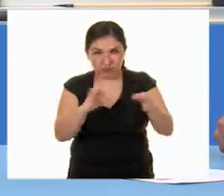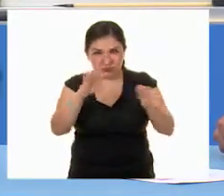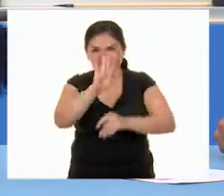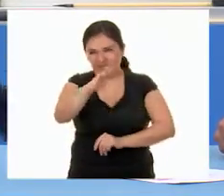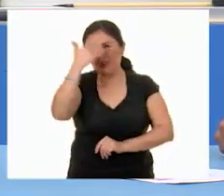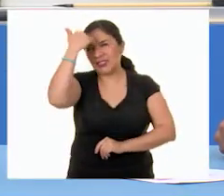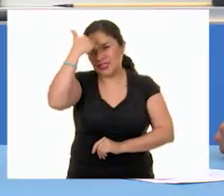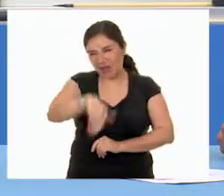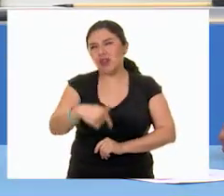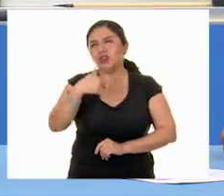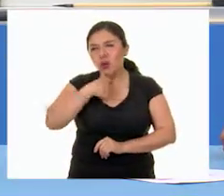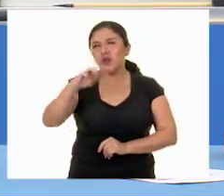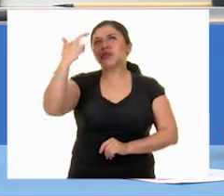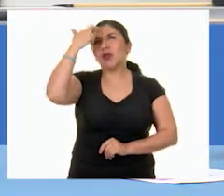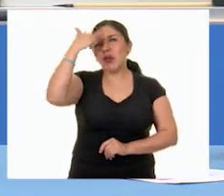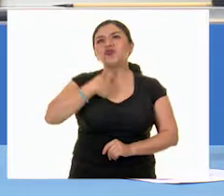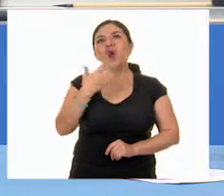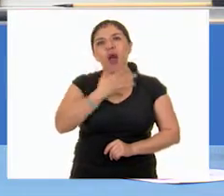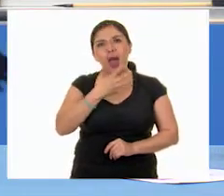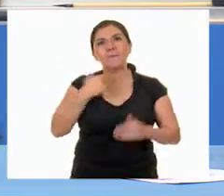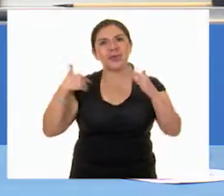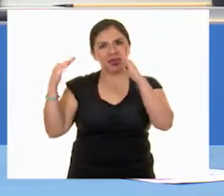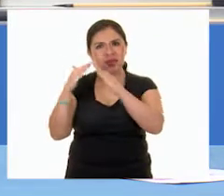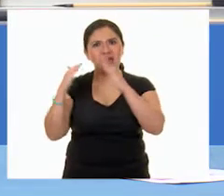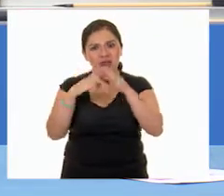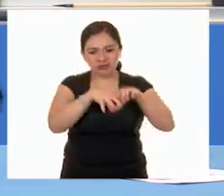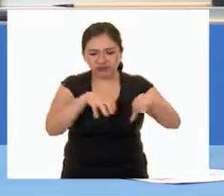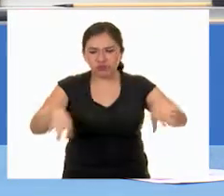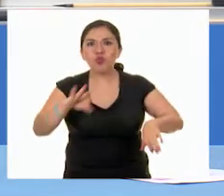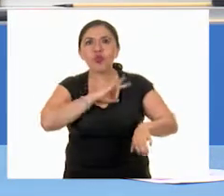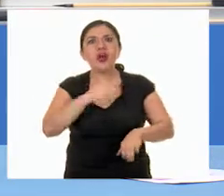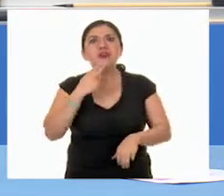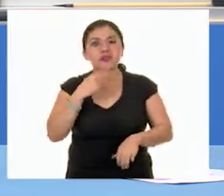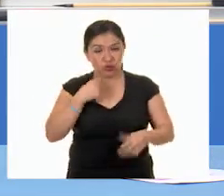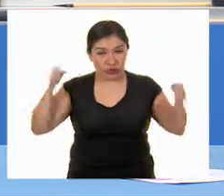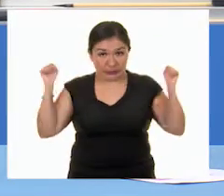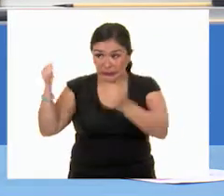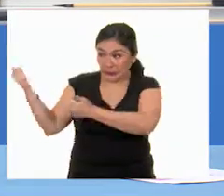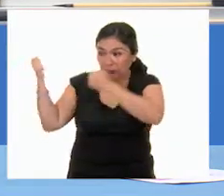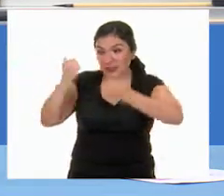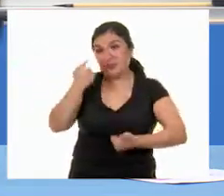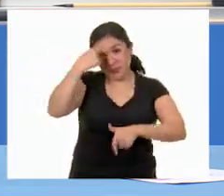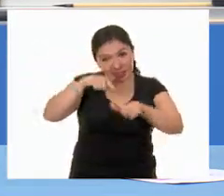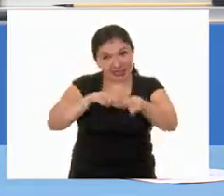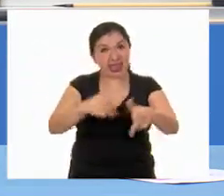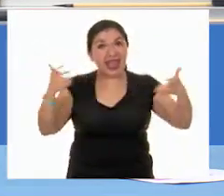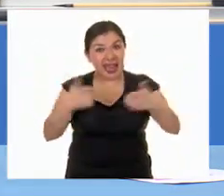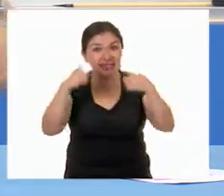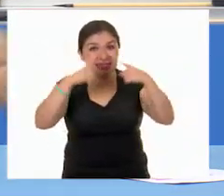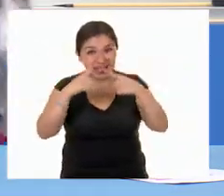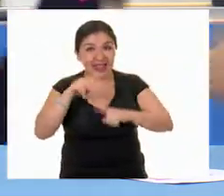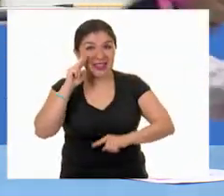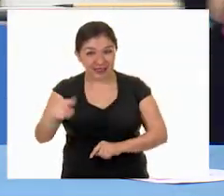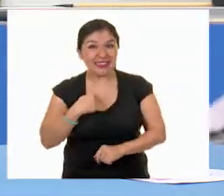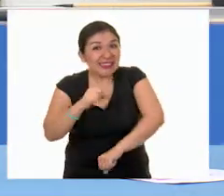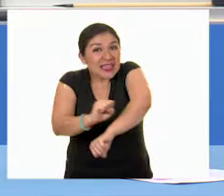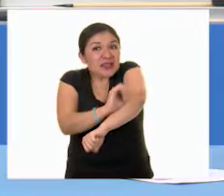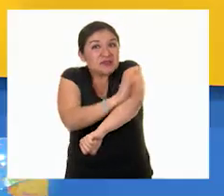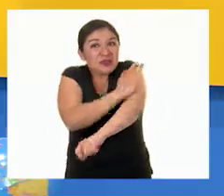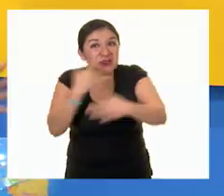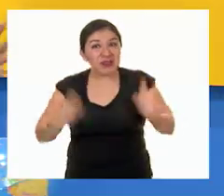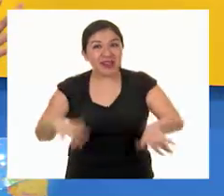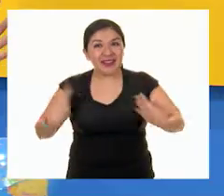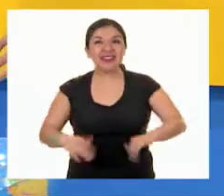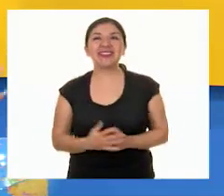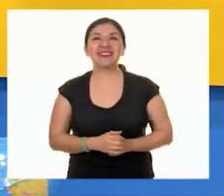qué? Yo recordé que tengo varios cubos en mi casa que nos pueden servir. Voy corriendo por ellos para seguir trabajando, ¿eh? ¡Sí, sí, sí! ¡Qué emoción, qué emoción, qué emoción,